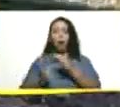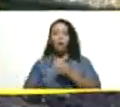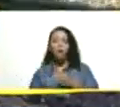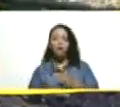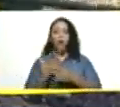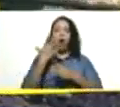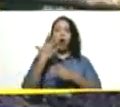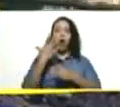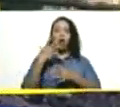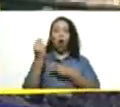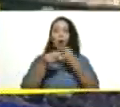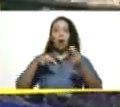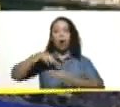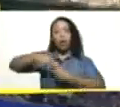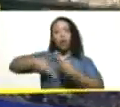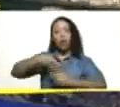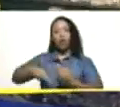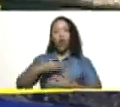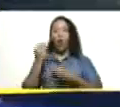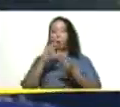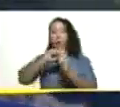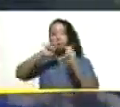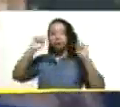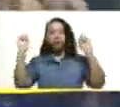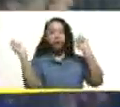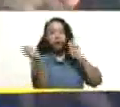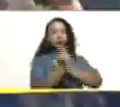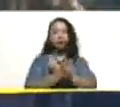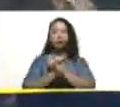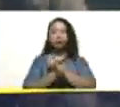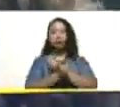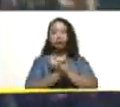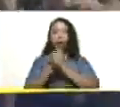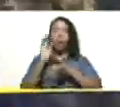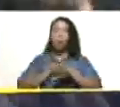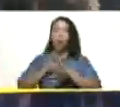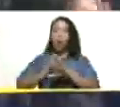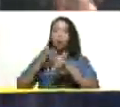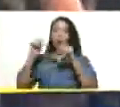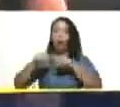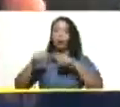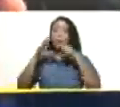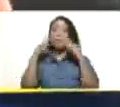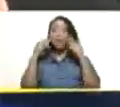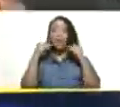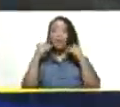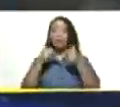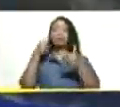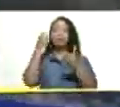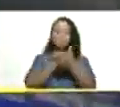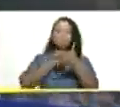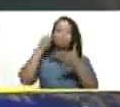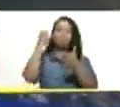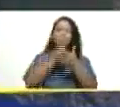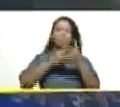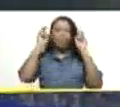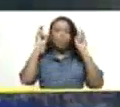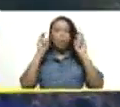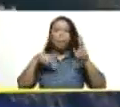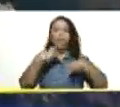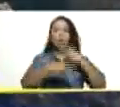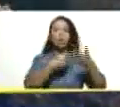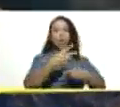cómo revolucionamos, cómo cambiamos lo que tenemos que cambiar. Por eso esta experiencia de insistir en el tema de la producción,